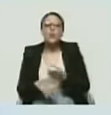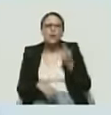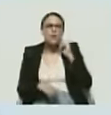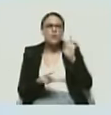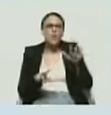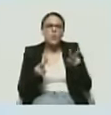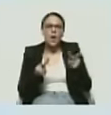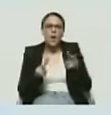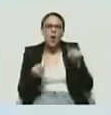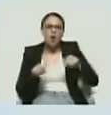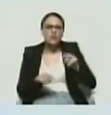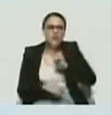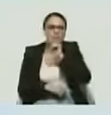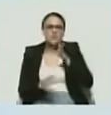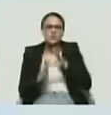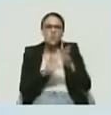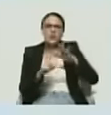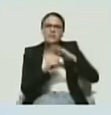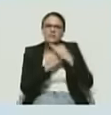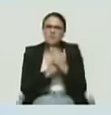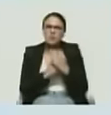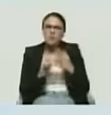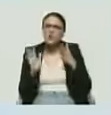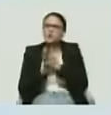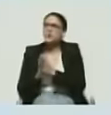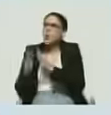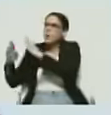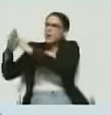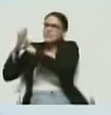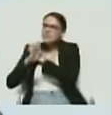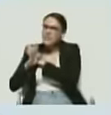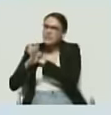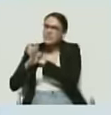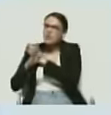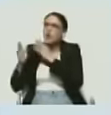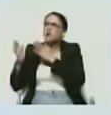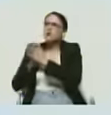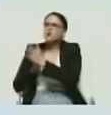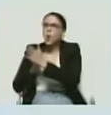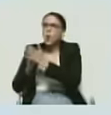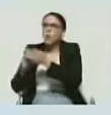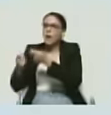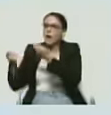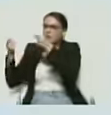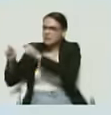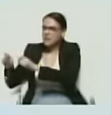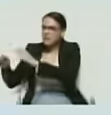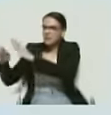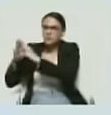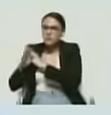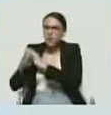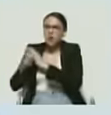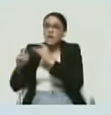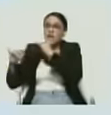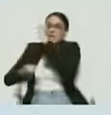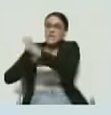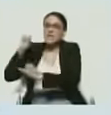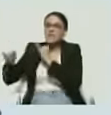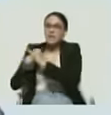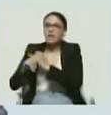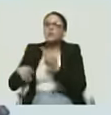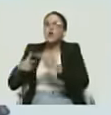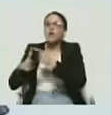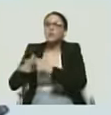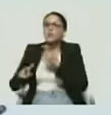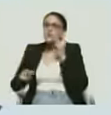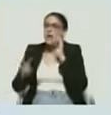a mantenerse pues las sanciones internacionales sobre Venezuela. Me gustaría conocer su opinión. Y continuando con el tema